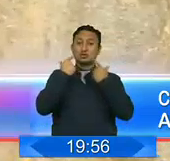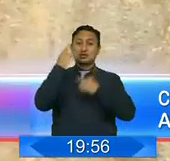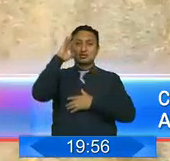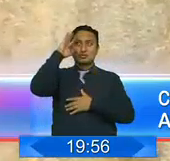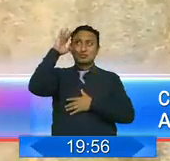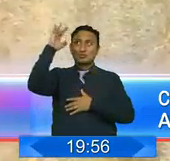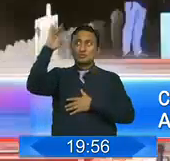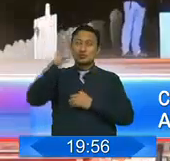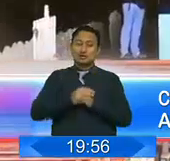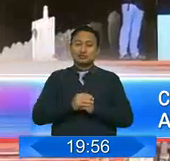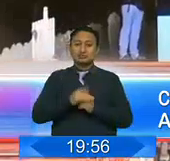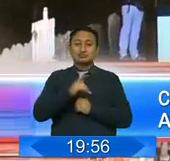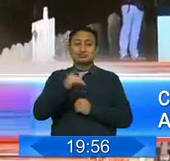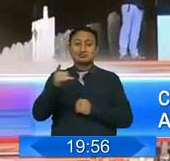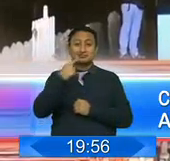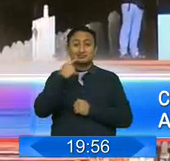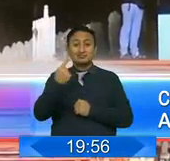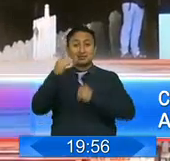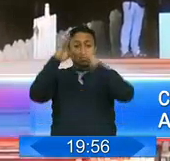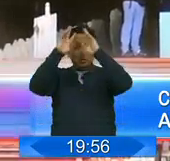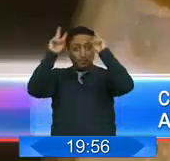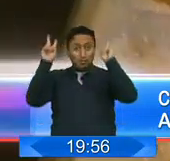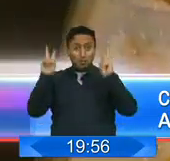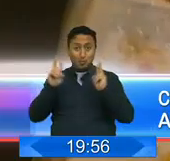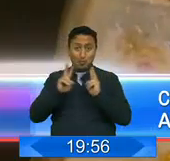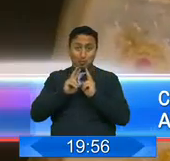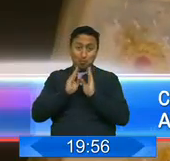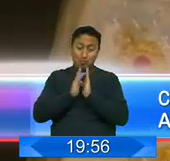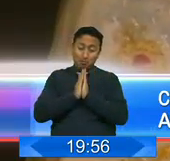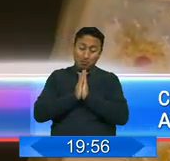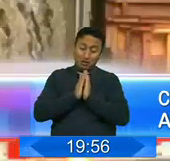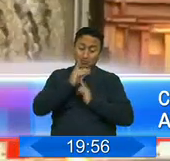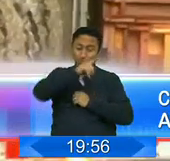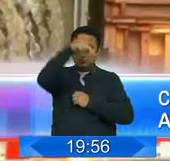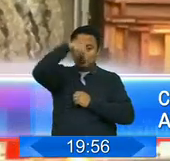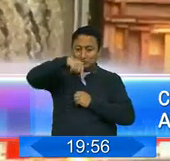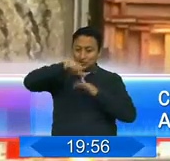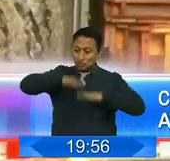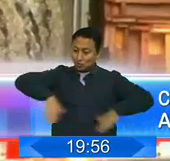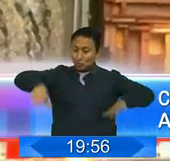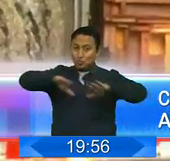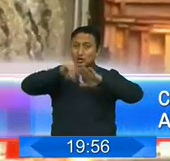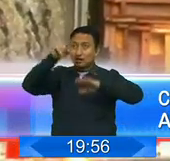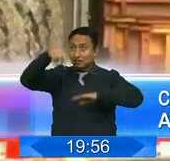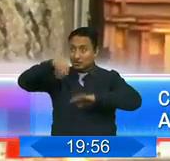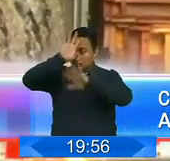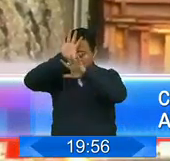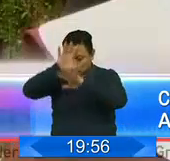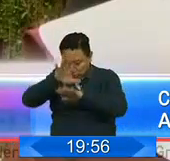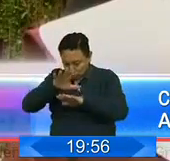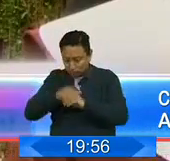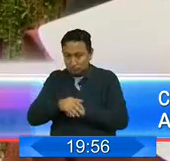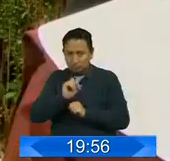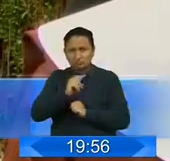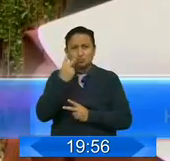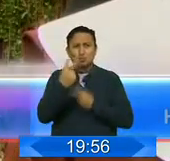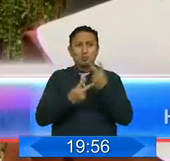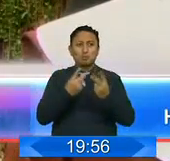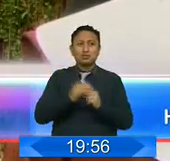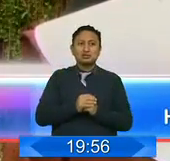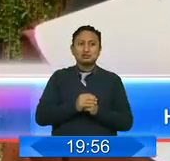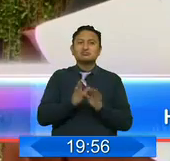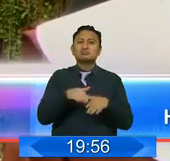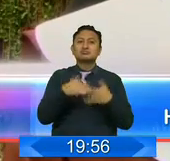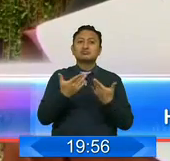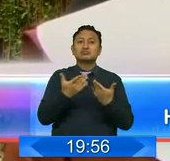a él la Virgen Santísima le pidió que la veneraran aquí en este sitio, para que nos visiten y